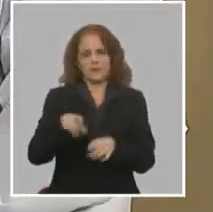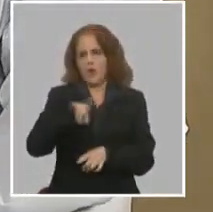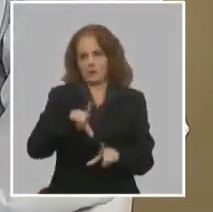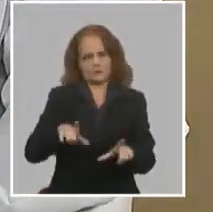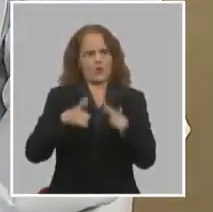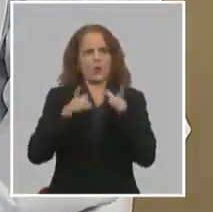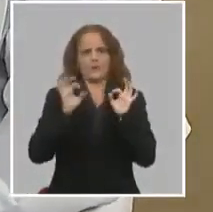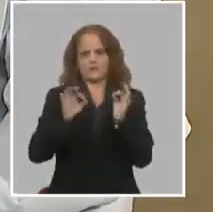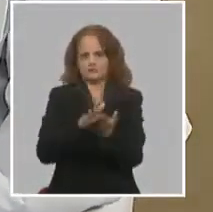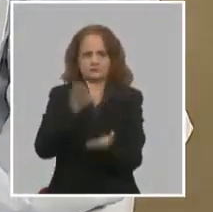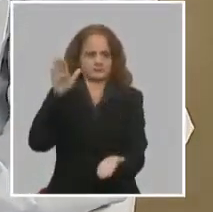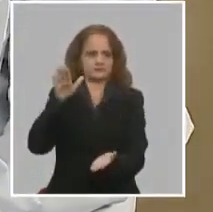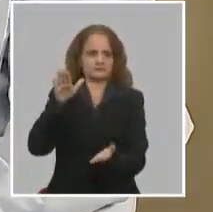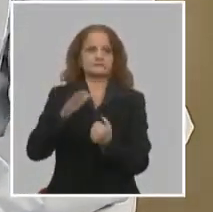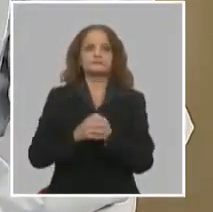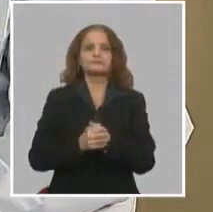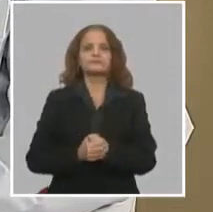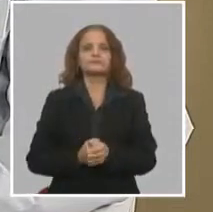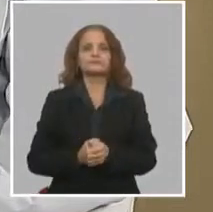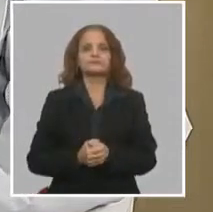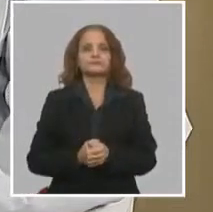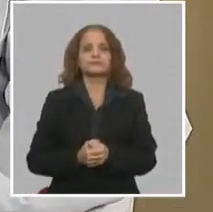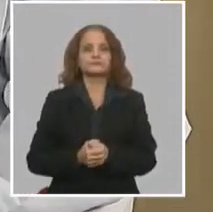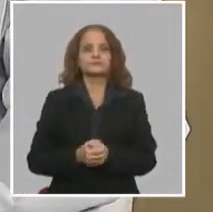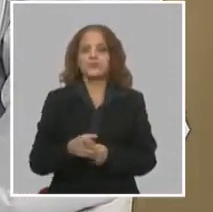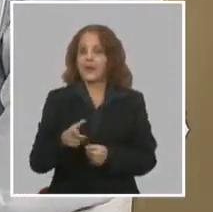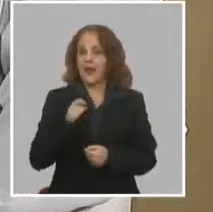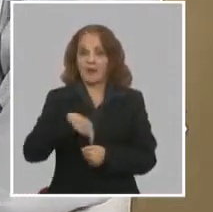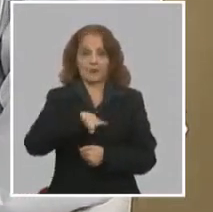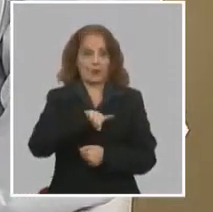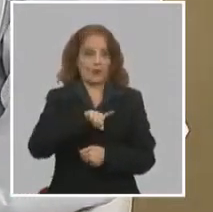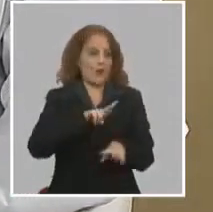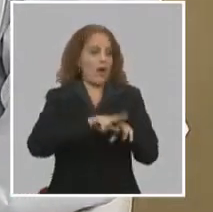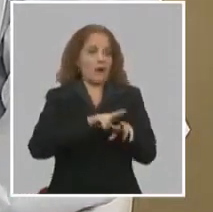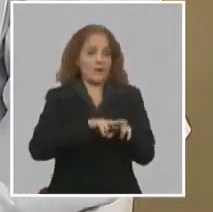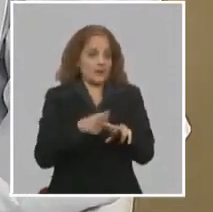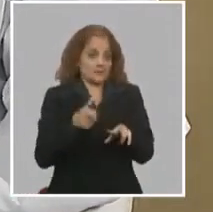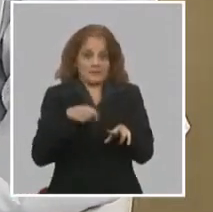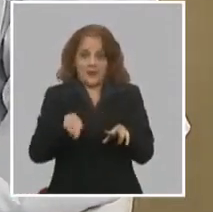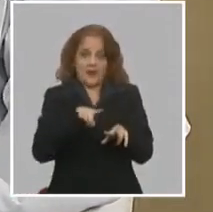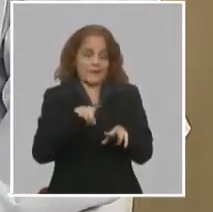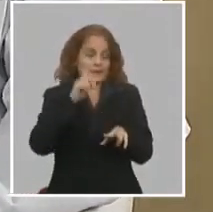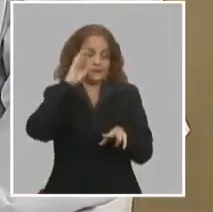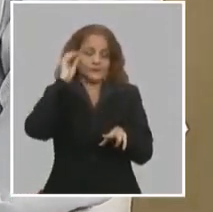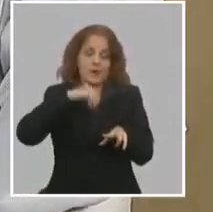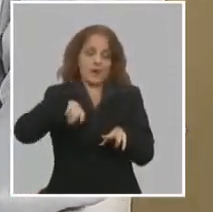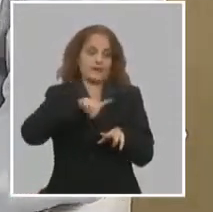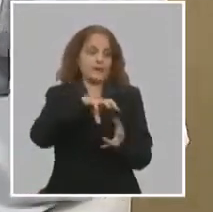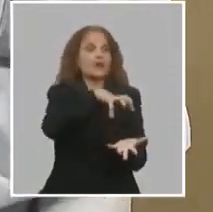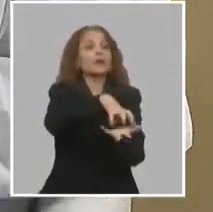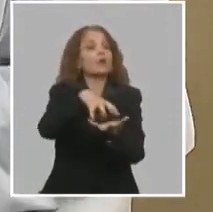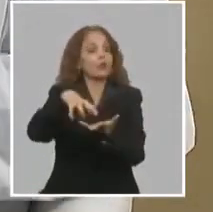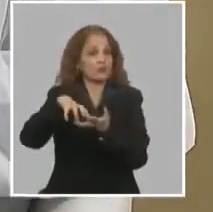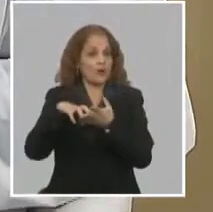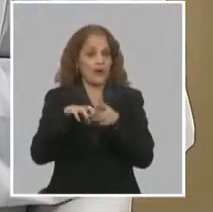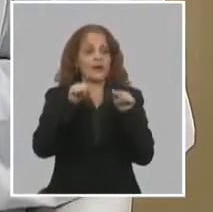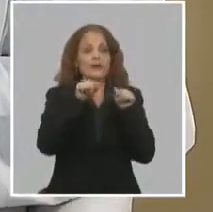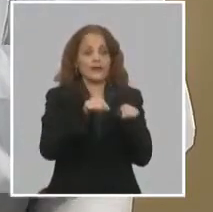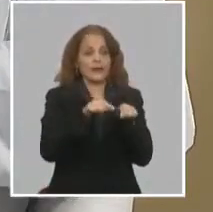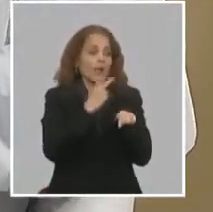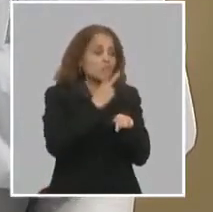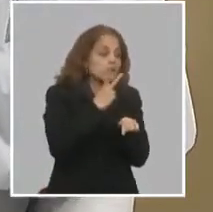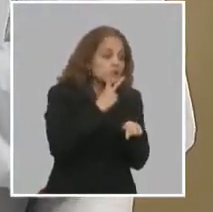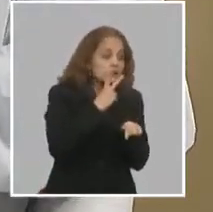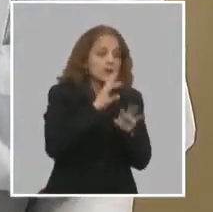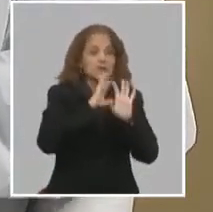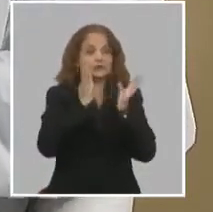ese compromiso y nos incorporamos rápidamente los de la capital, bueno, pues por supuesto a los centros que atienden COVID,